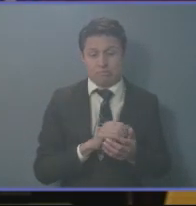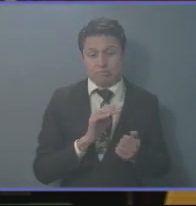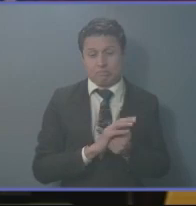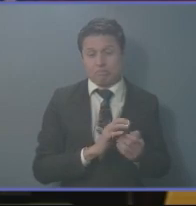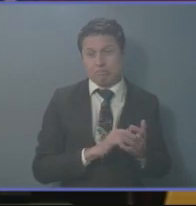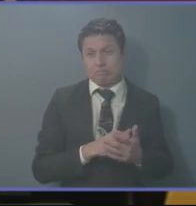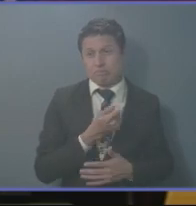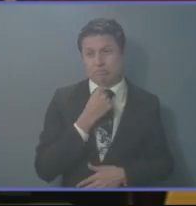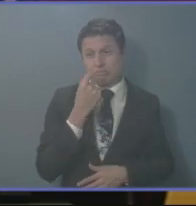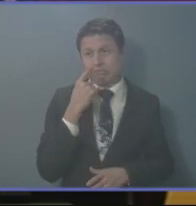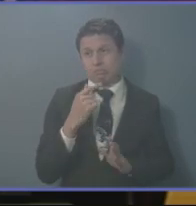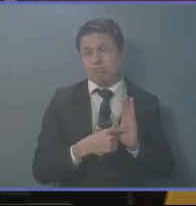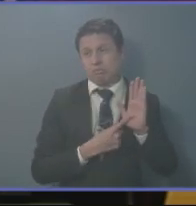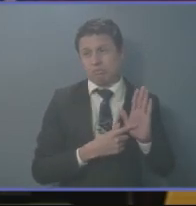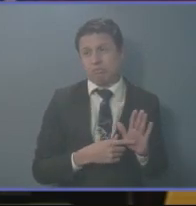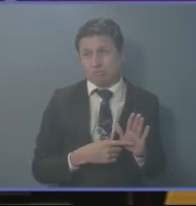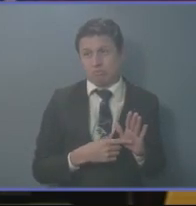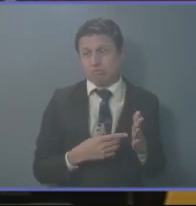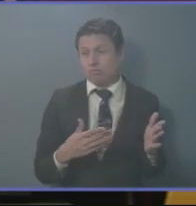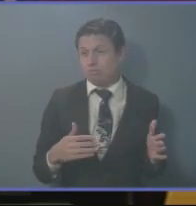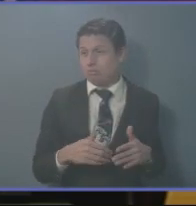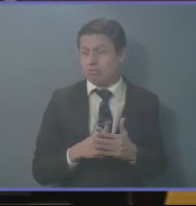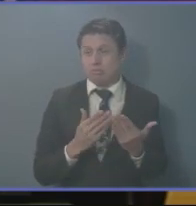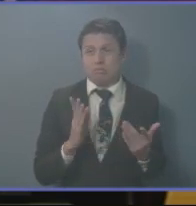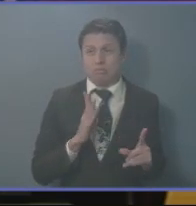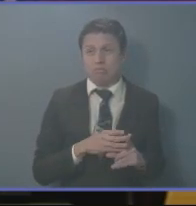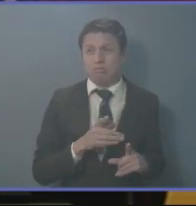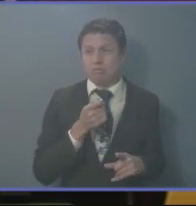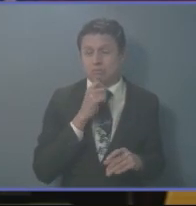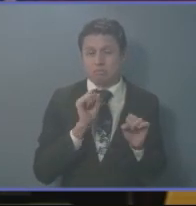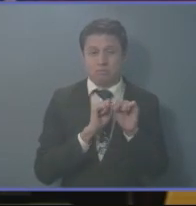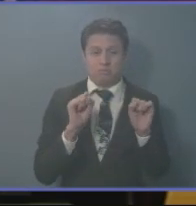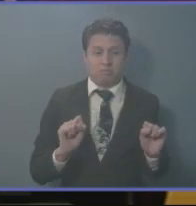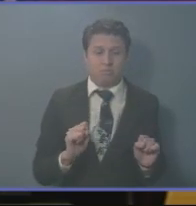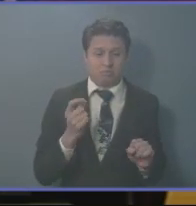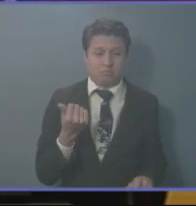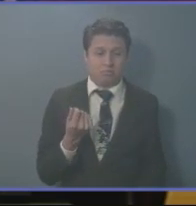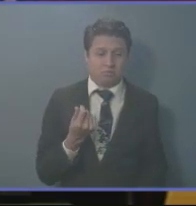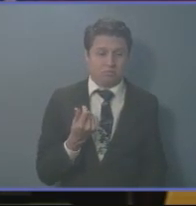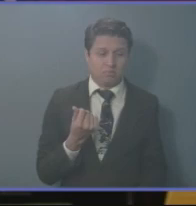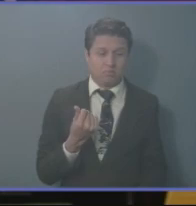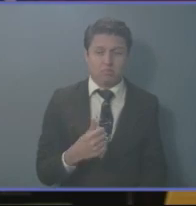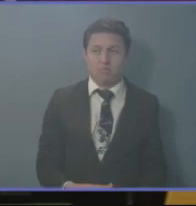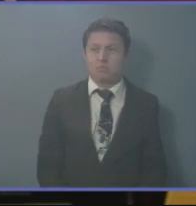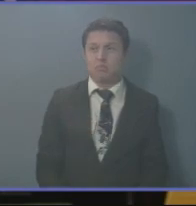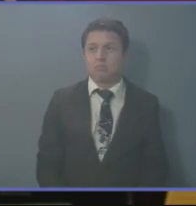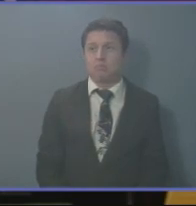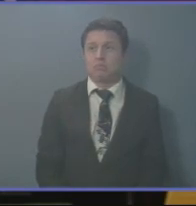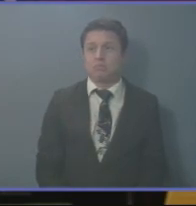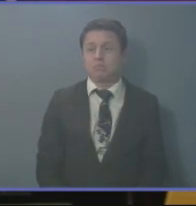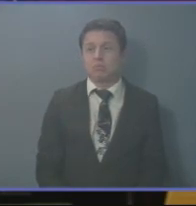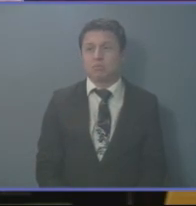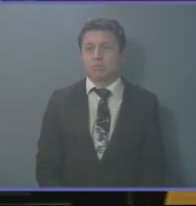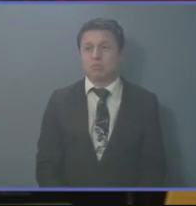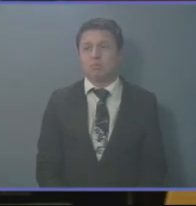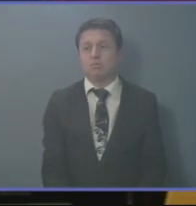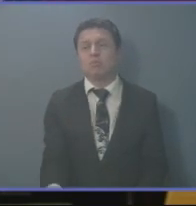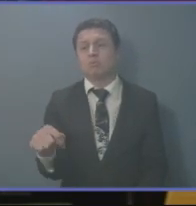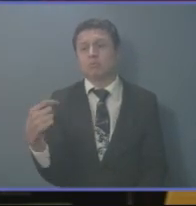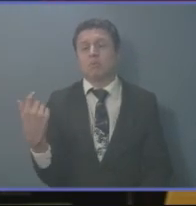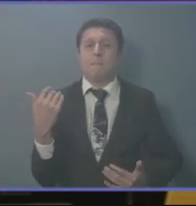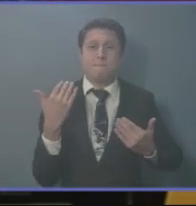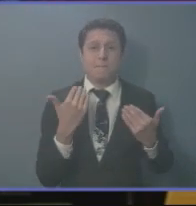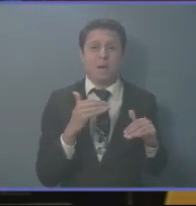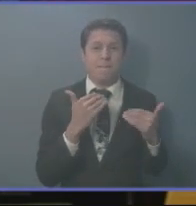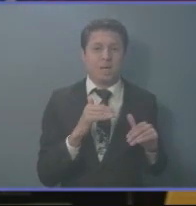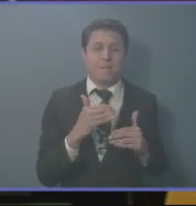informal, de la micro y pequeña empresa, que no tienen acceso al sistema financiero. Pero acá se les está restringiendo para que